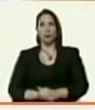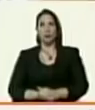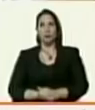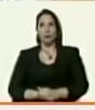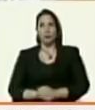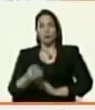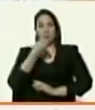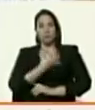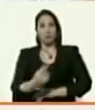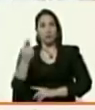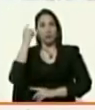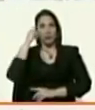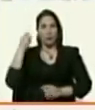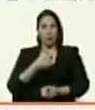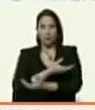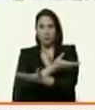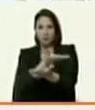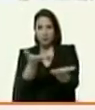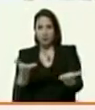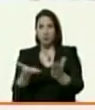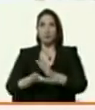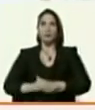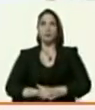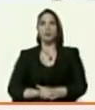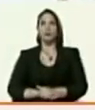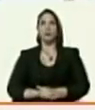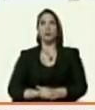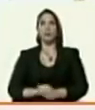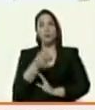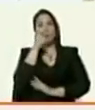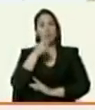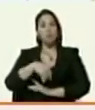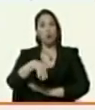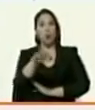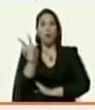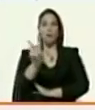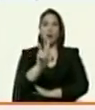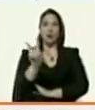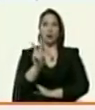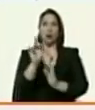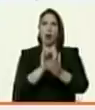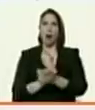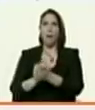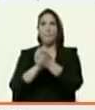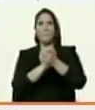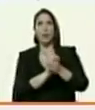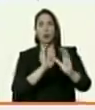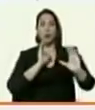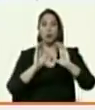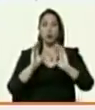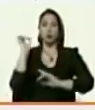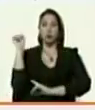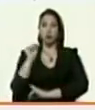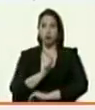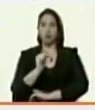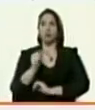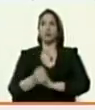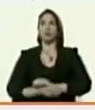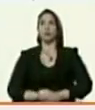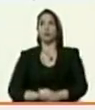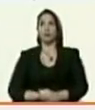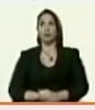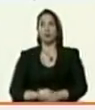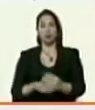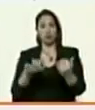Buenos días, tengan todos ustedes, pueblo de Venezuela, amigos de los medios. En efecto, en